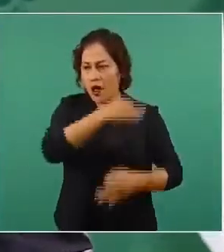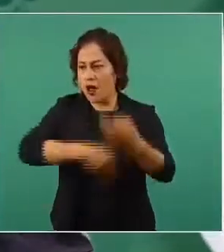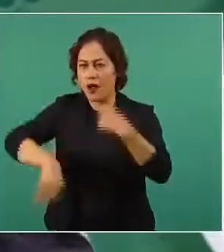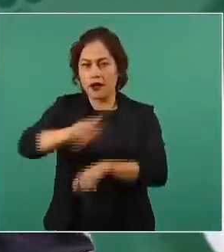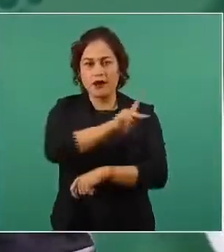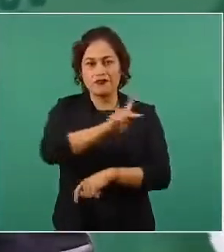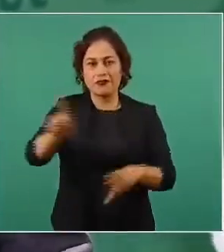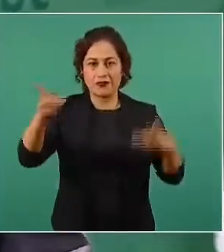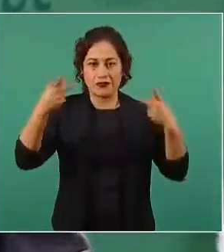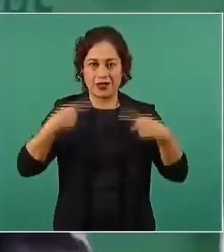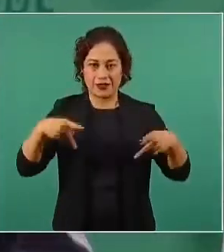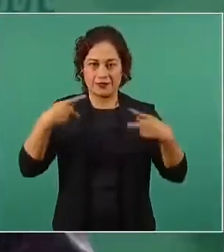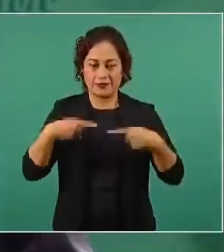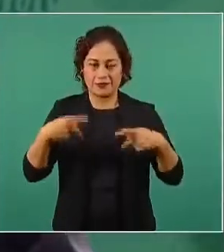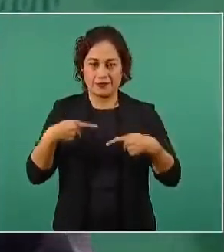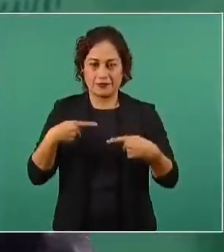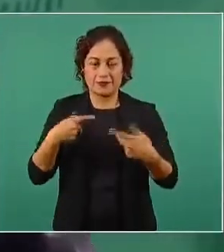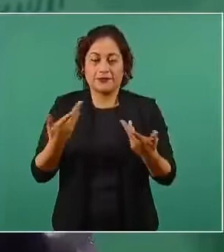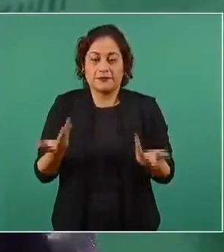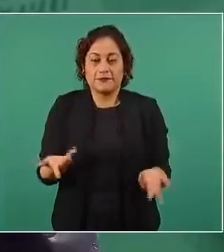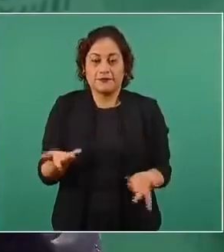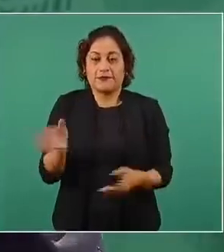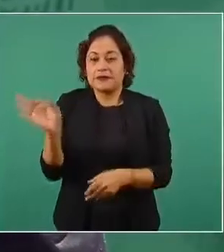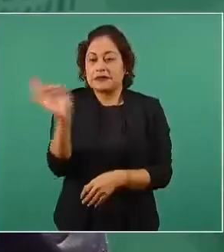Y si me meto en esto